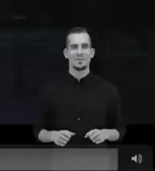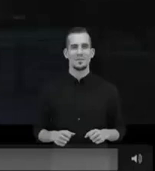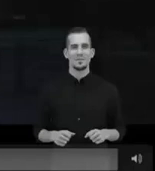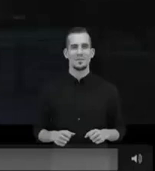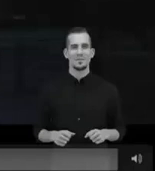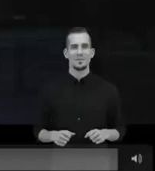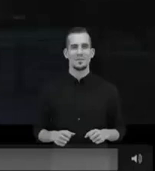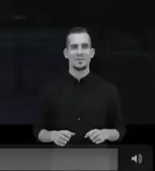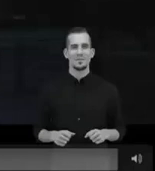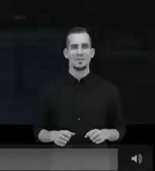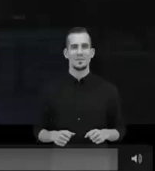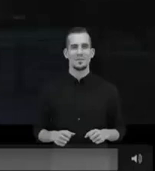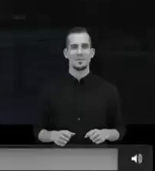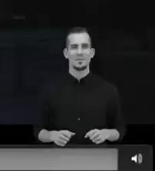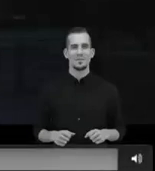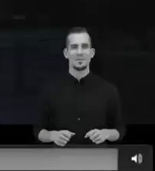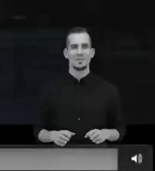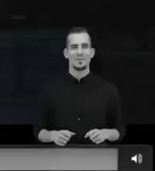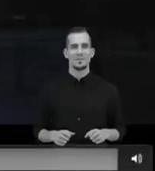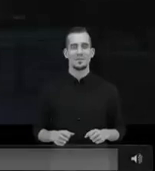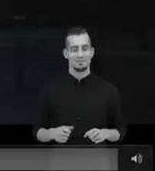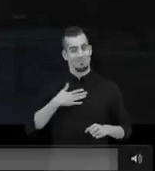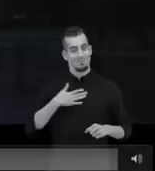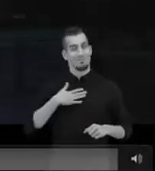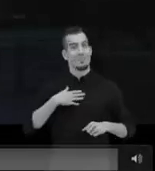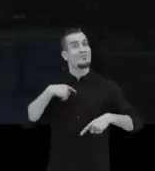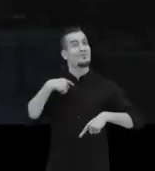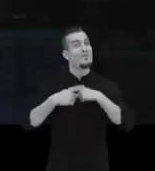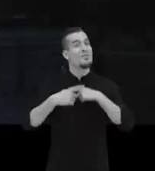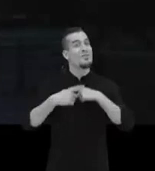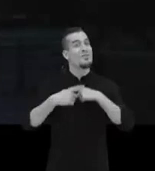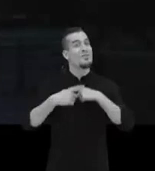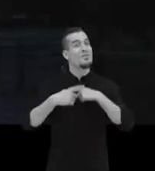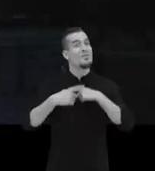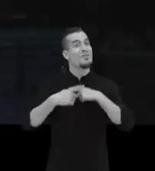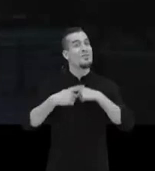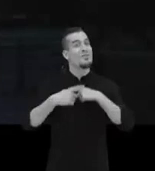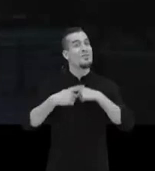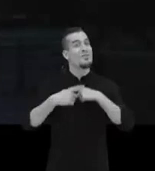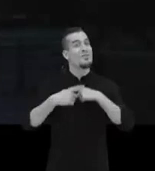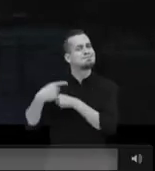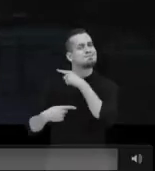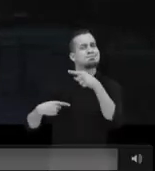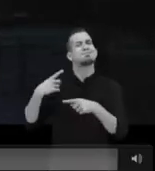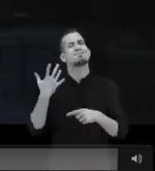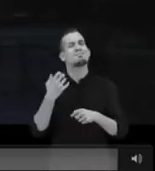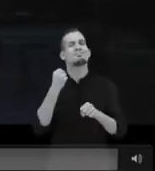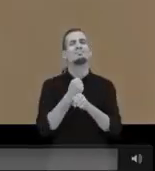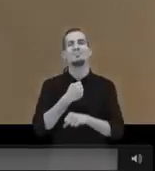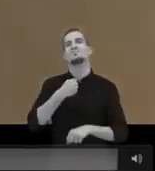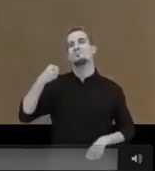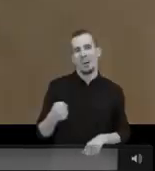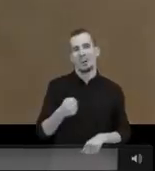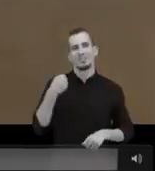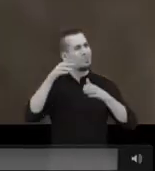vamos a ver un vídeo que nos ayuda a entender mucho más en mi familia de toda la vida